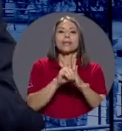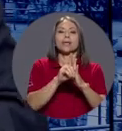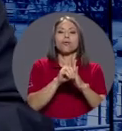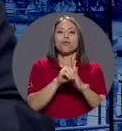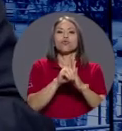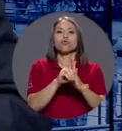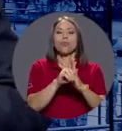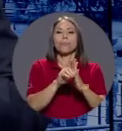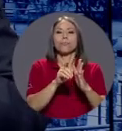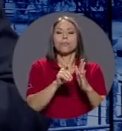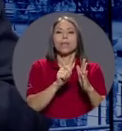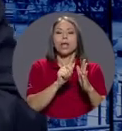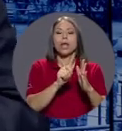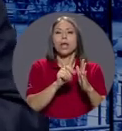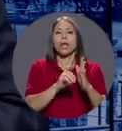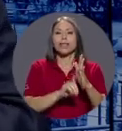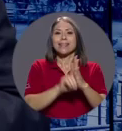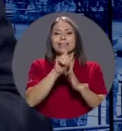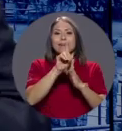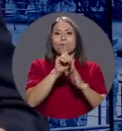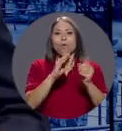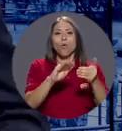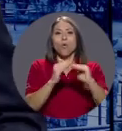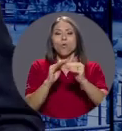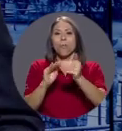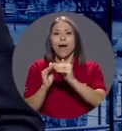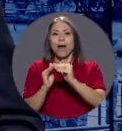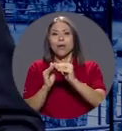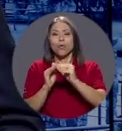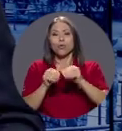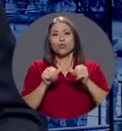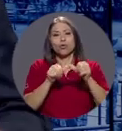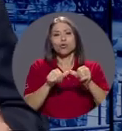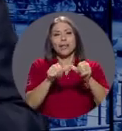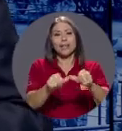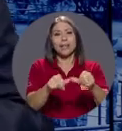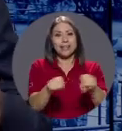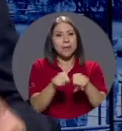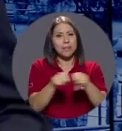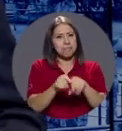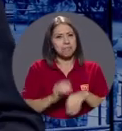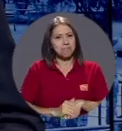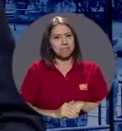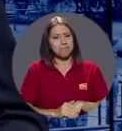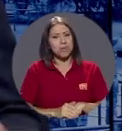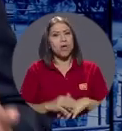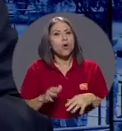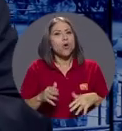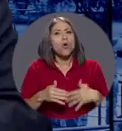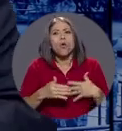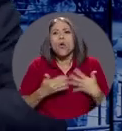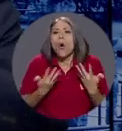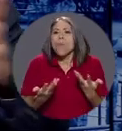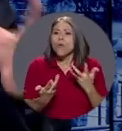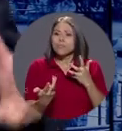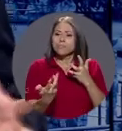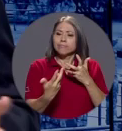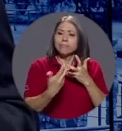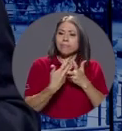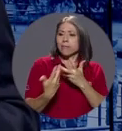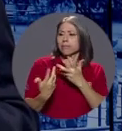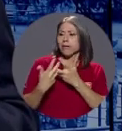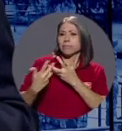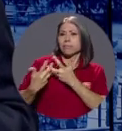desarrollo, perdón, de desarrollo urbano sostenible también. ¿Cómo armonizamos? ¿Cómo buscamos